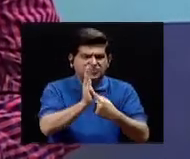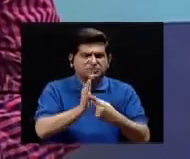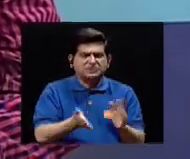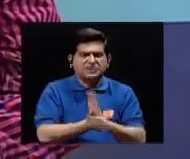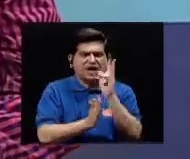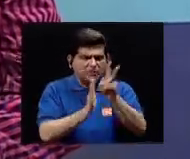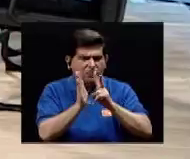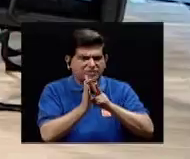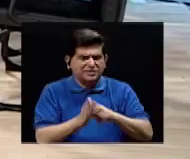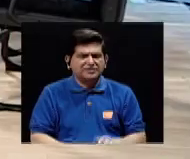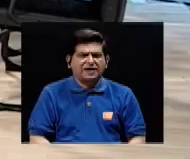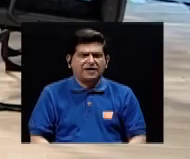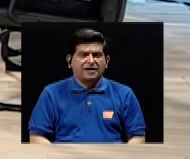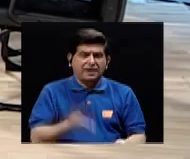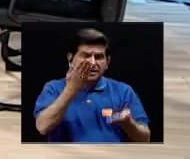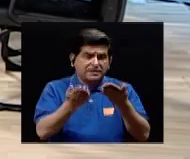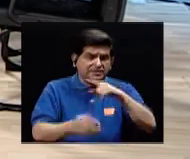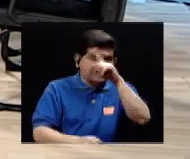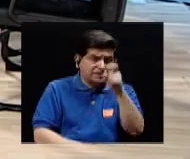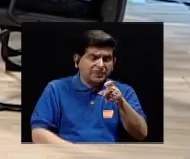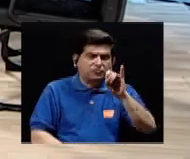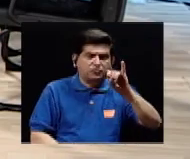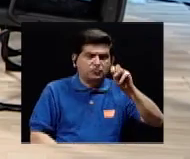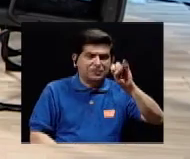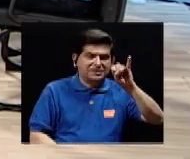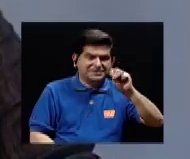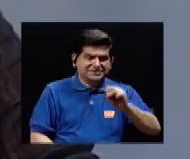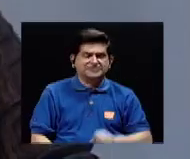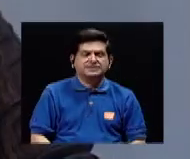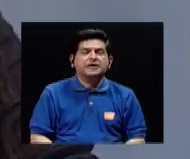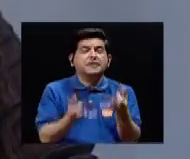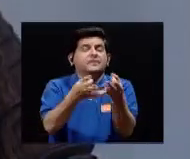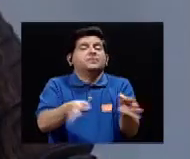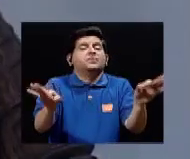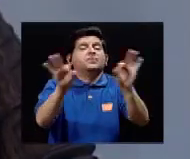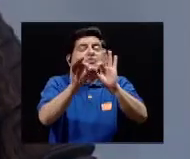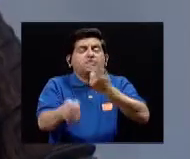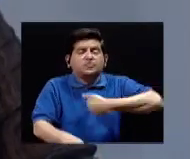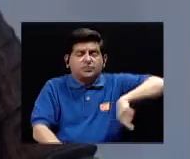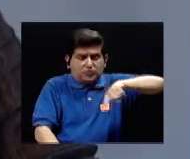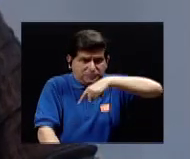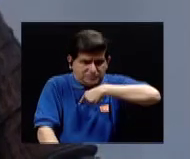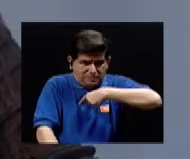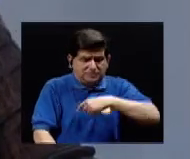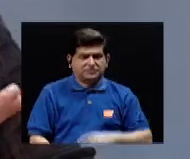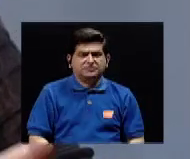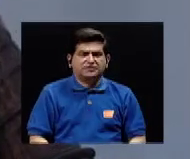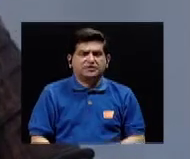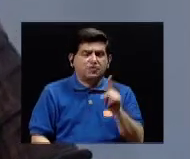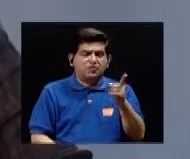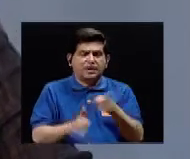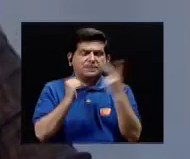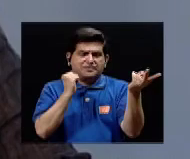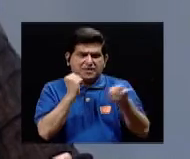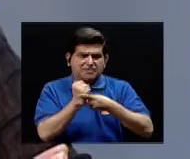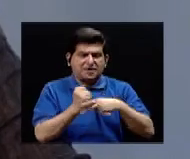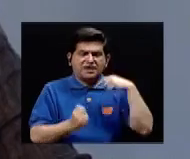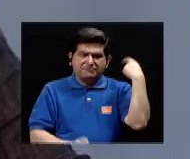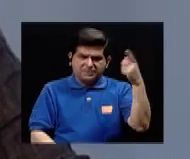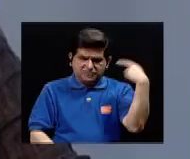documental? A ver, para nosotros fue como muy importante hacer un estreno